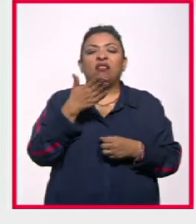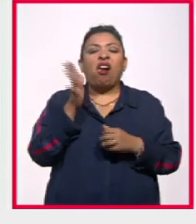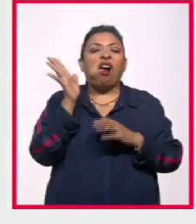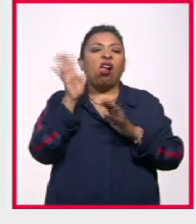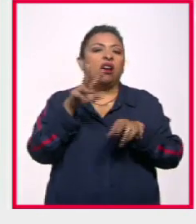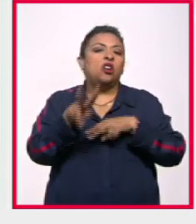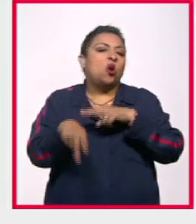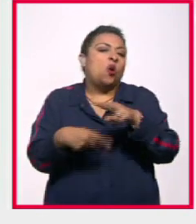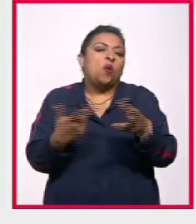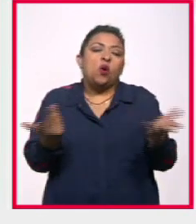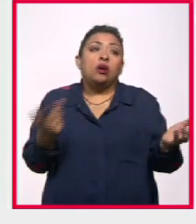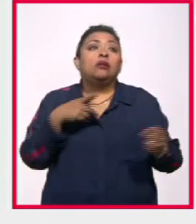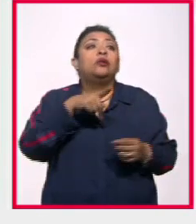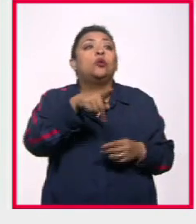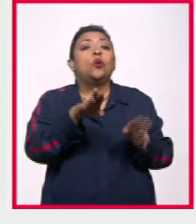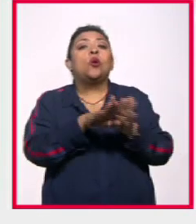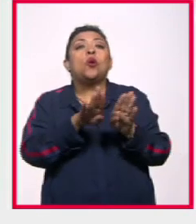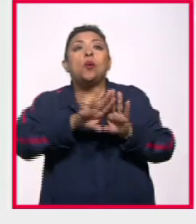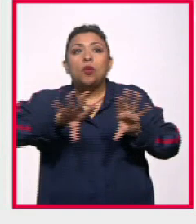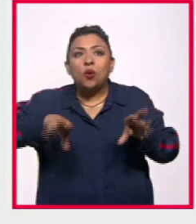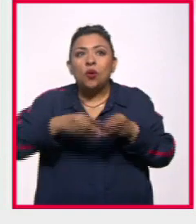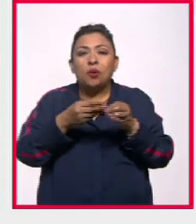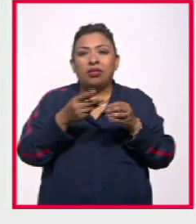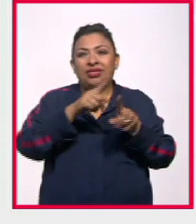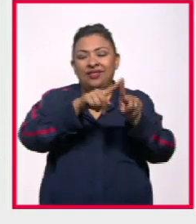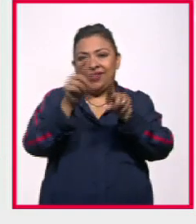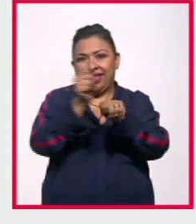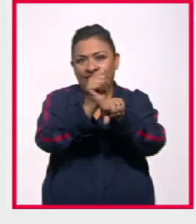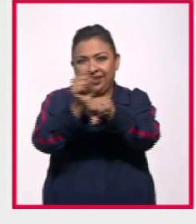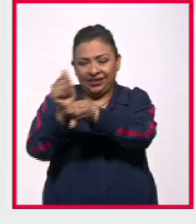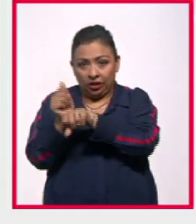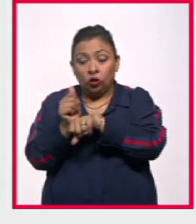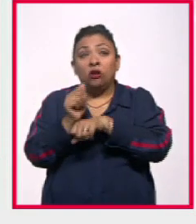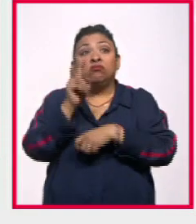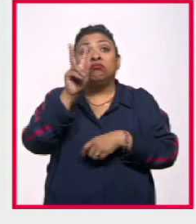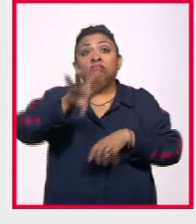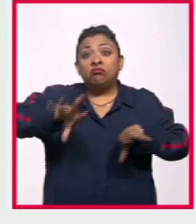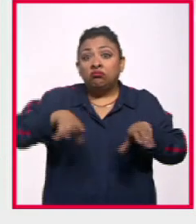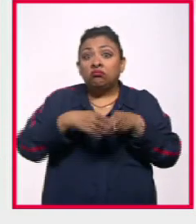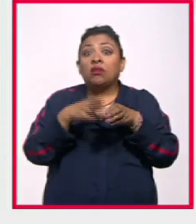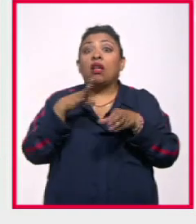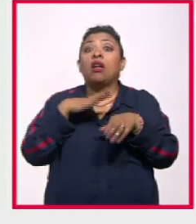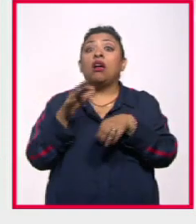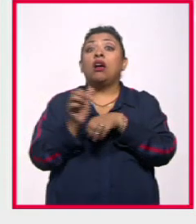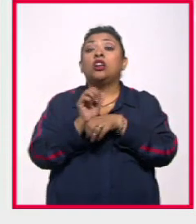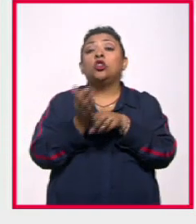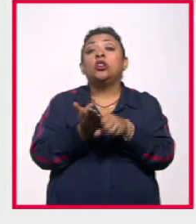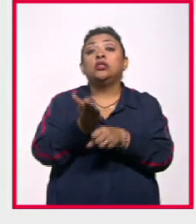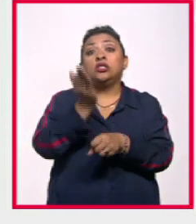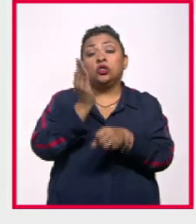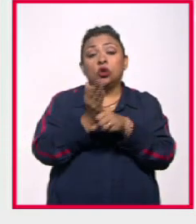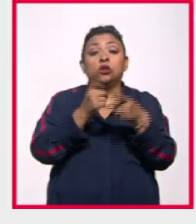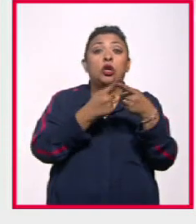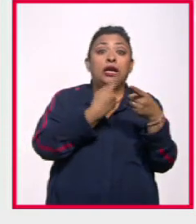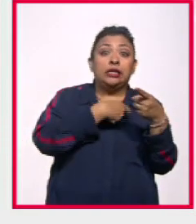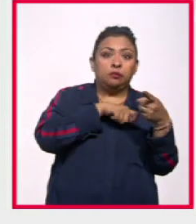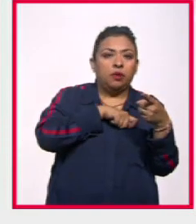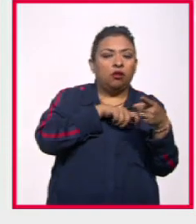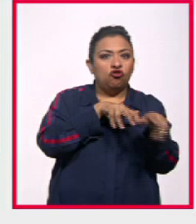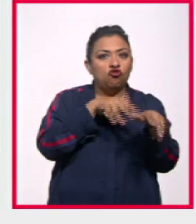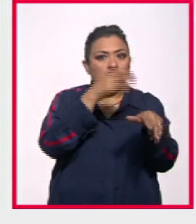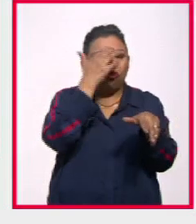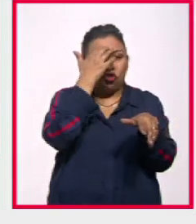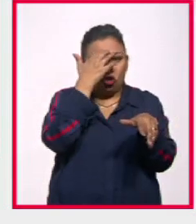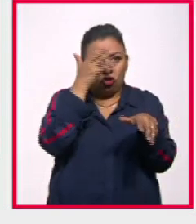¿no? ¿Cómo fue para ti justamente conjuntar a este elenco? Prácticamente tienes a los actores de comedia España más conocidos